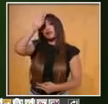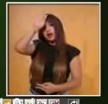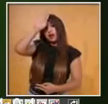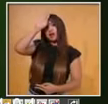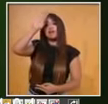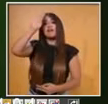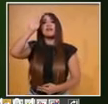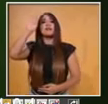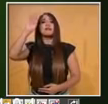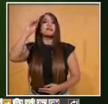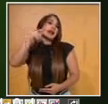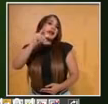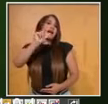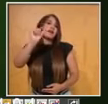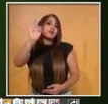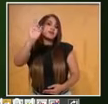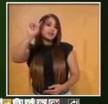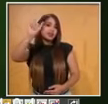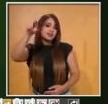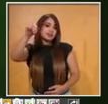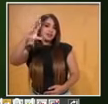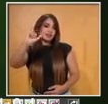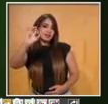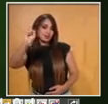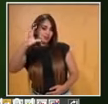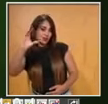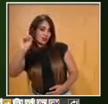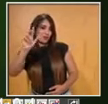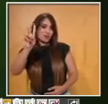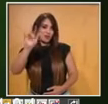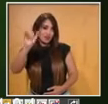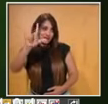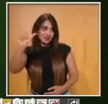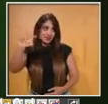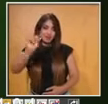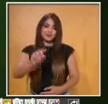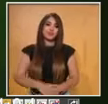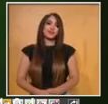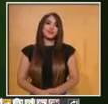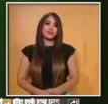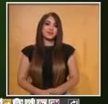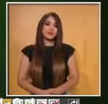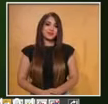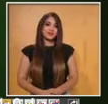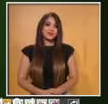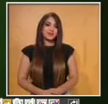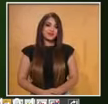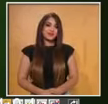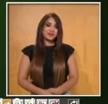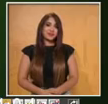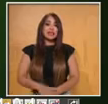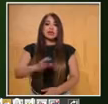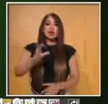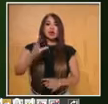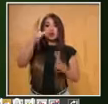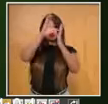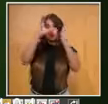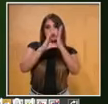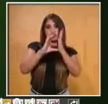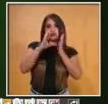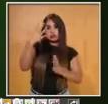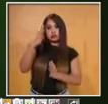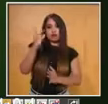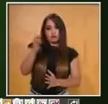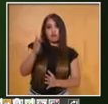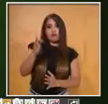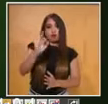1917, Venustiano Carranza promulga la Constitución el 5 de febrero. Recuerda que esa Constitución es la que nos rige